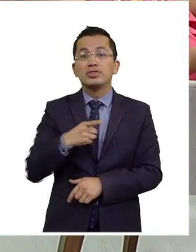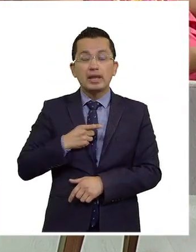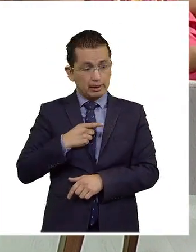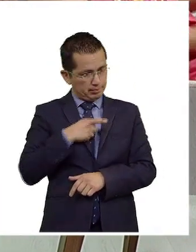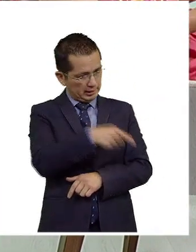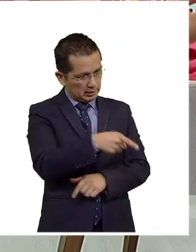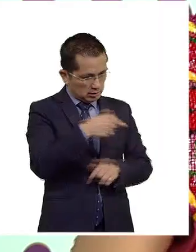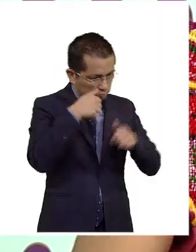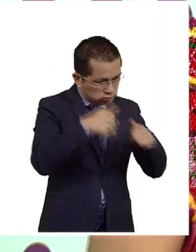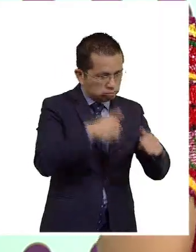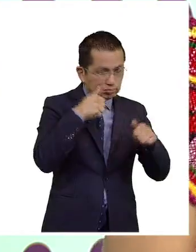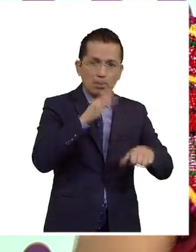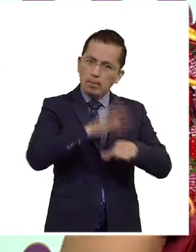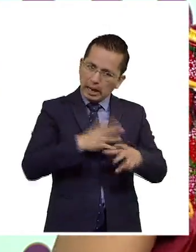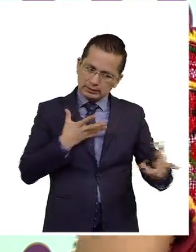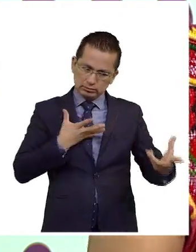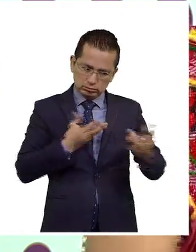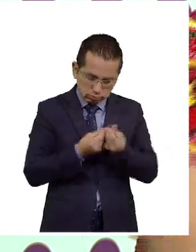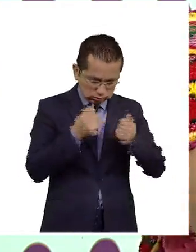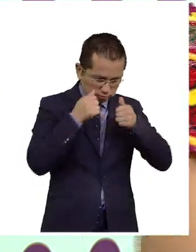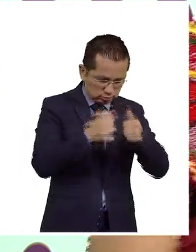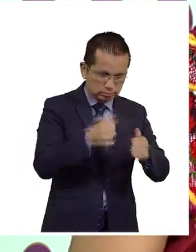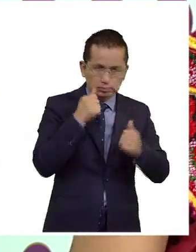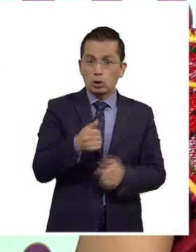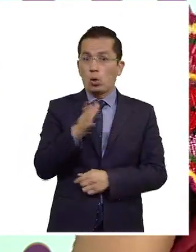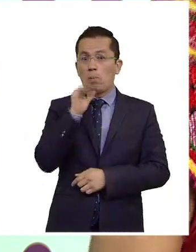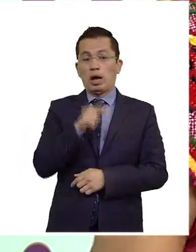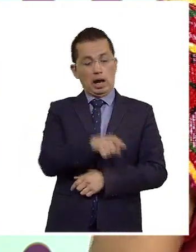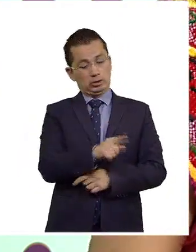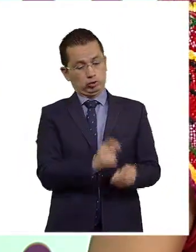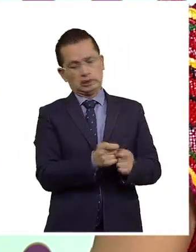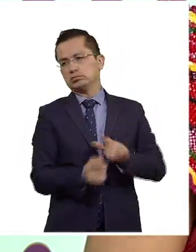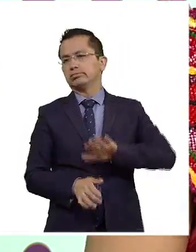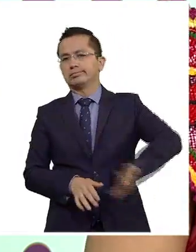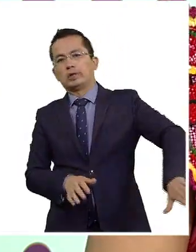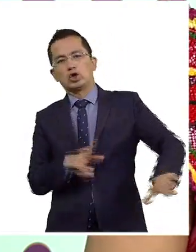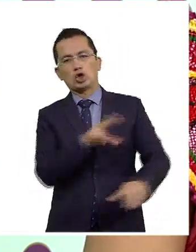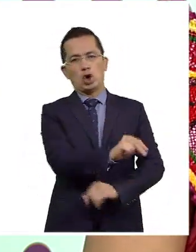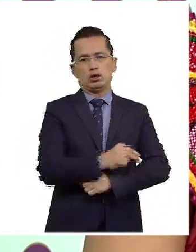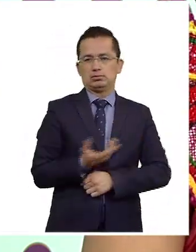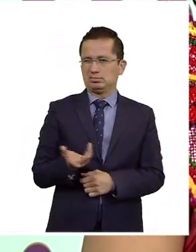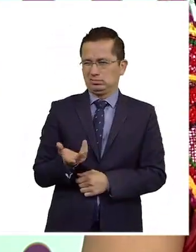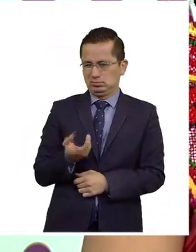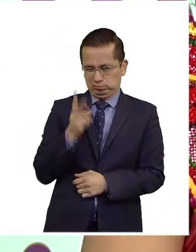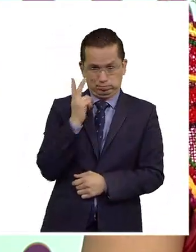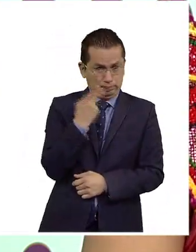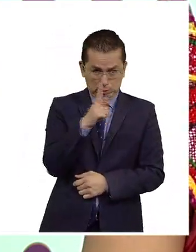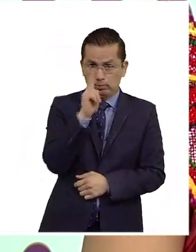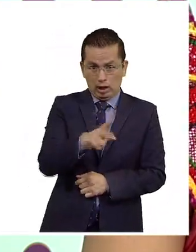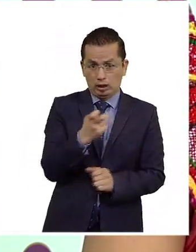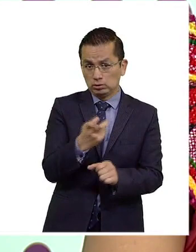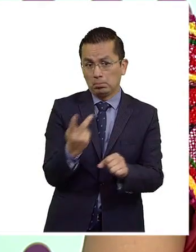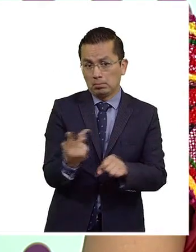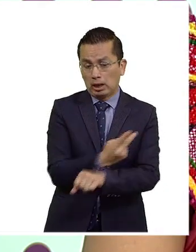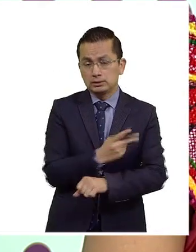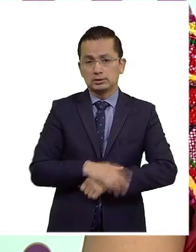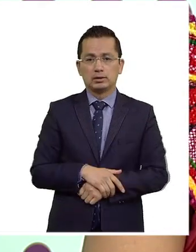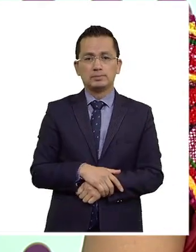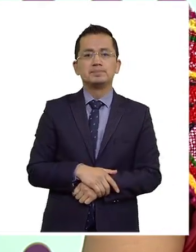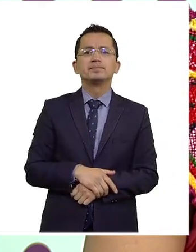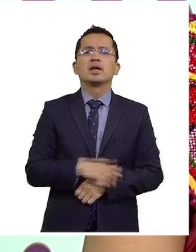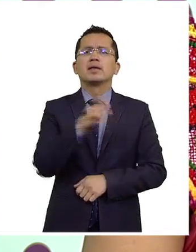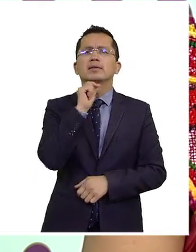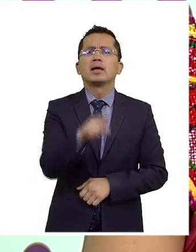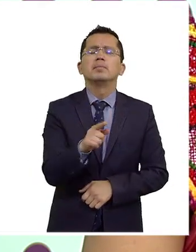dentro del mismo sistema. No puede decir tú no porque pues, tú eres trans, ¿no? Sí. Pero eso es lo que ocurre. Sí. De alguna otra manera, por ejemplo, en